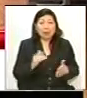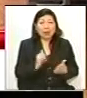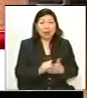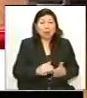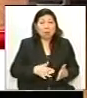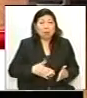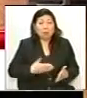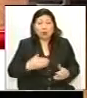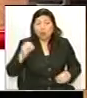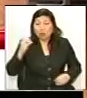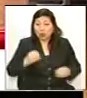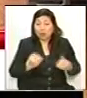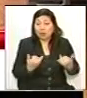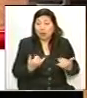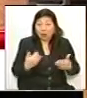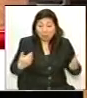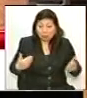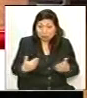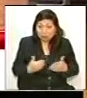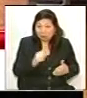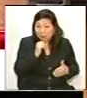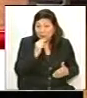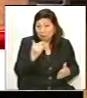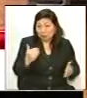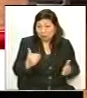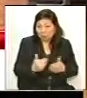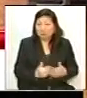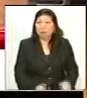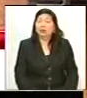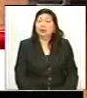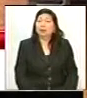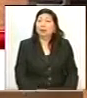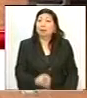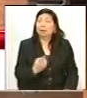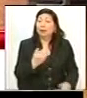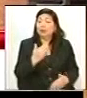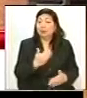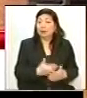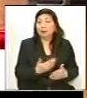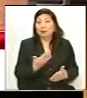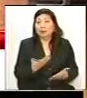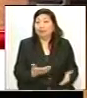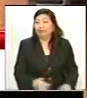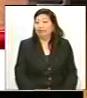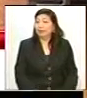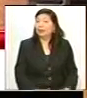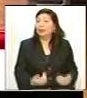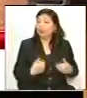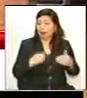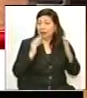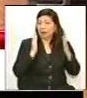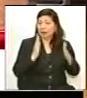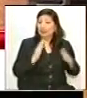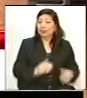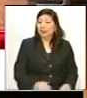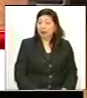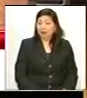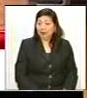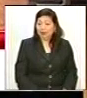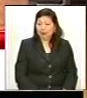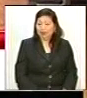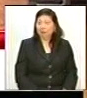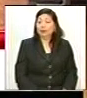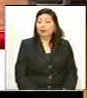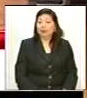pueda estas lluvias que ahorita ya se vienen, poder dar una solución parcial, imagínense. O sea, hay que estar atento. El congresista Ceballos, por